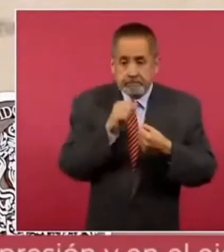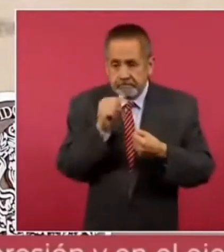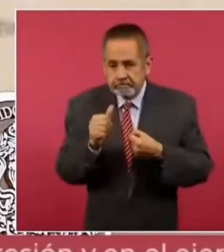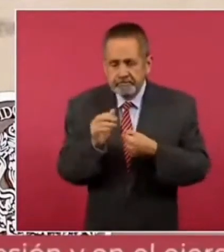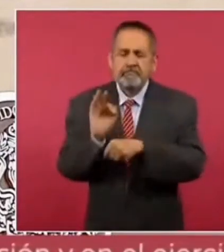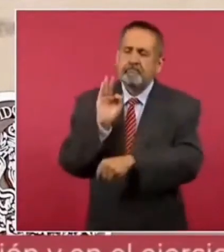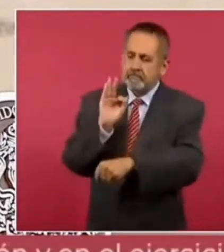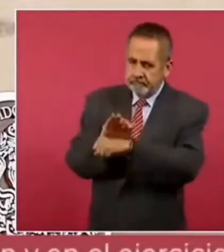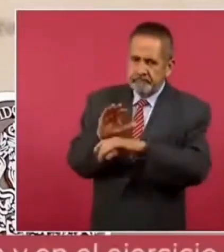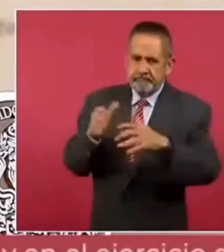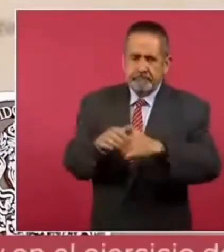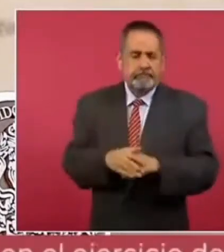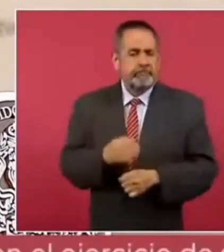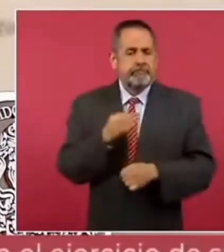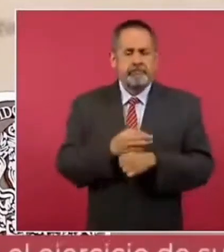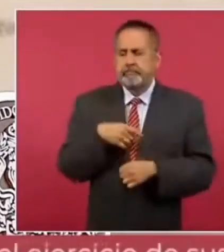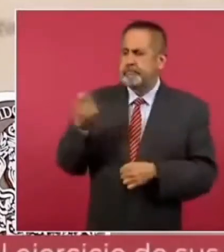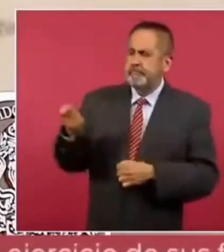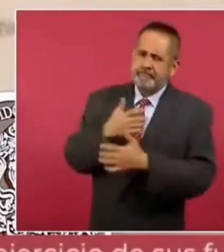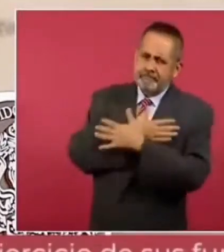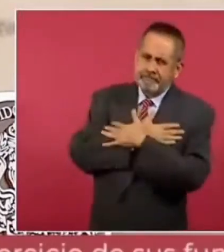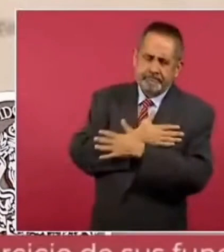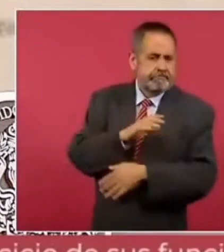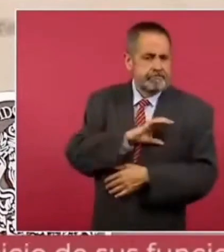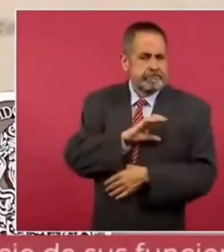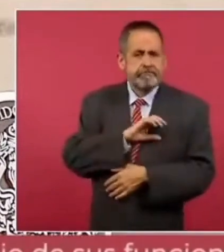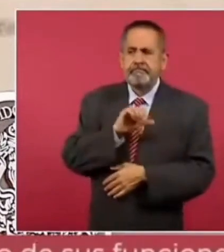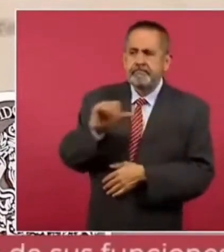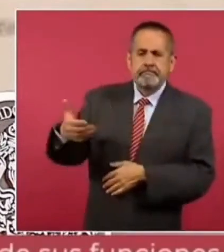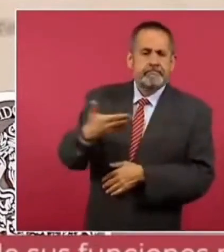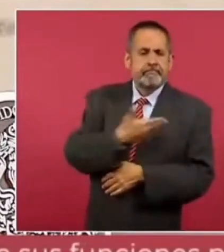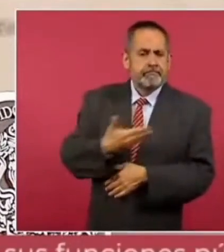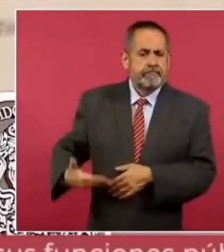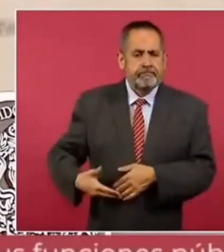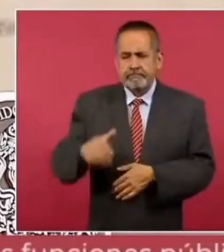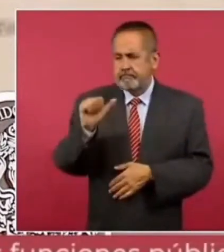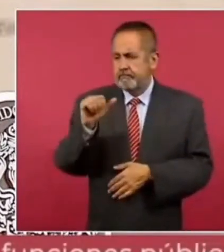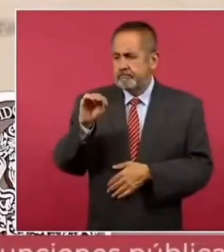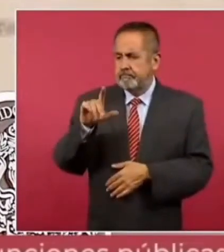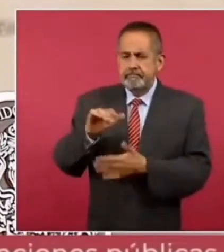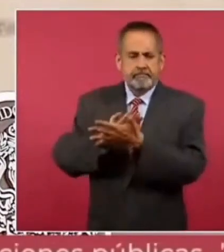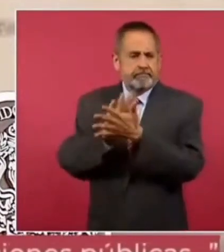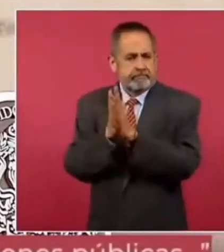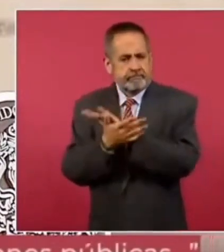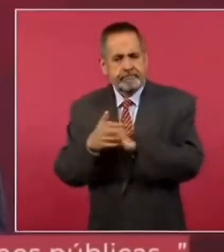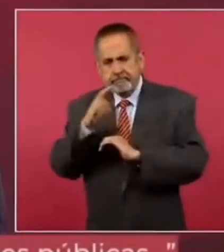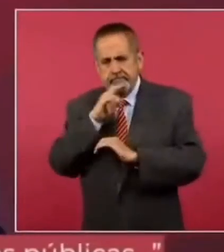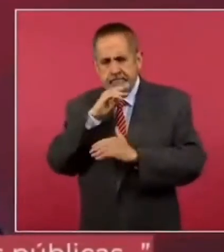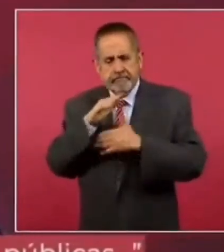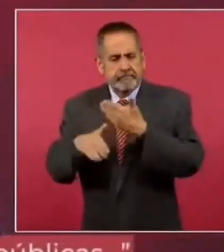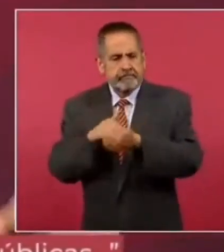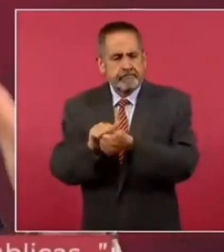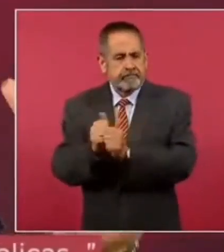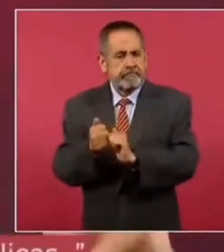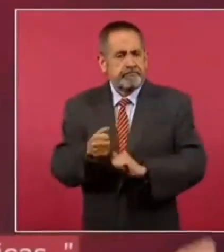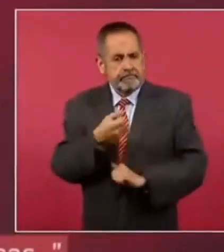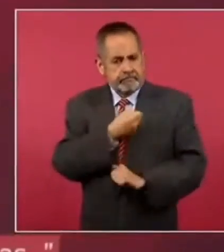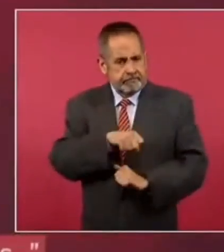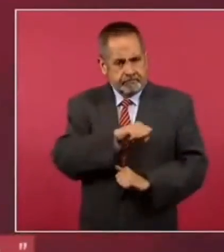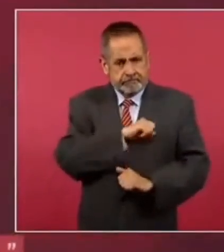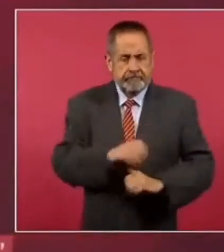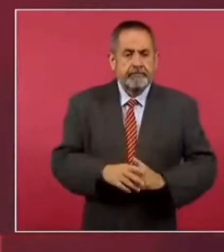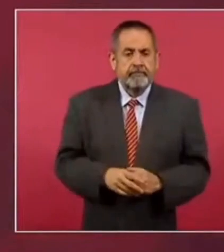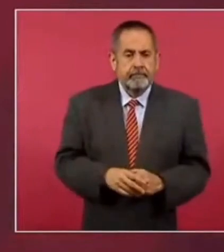le mandamos un abrazo muy afectuoso al presidente Andrés Manuel López Obrador, esperando su pronta recuperación. Hoy vamos a ver dos